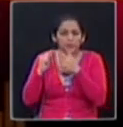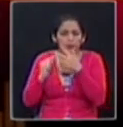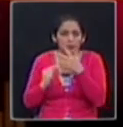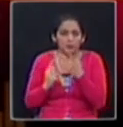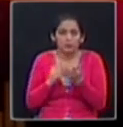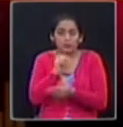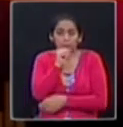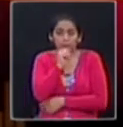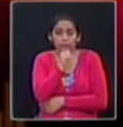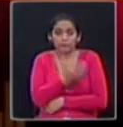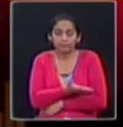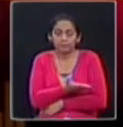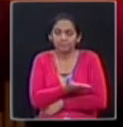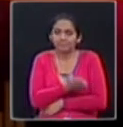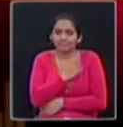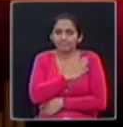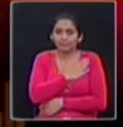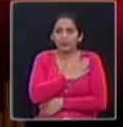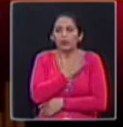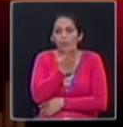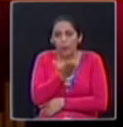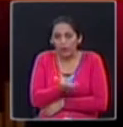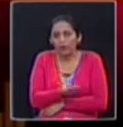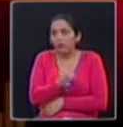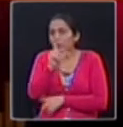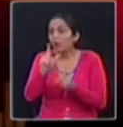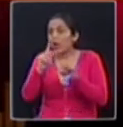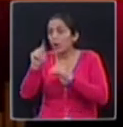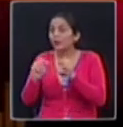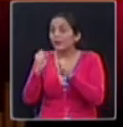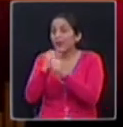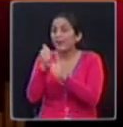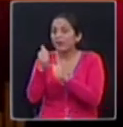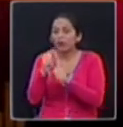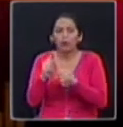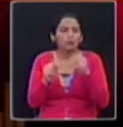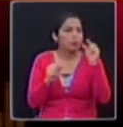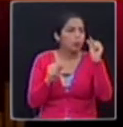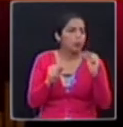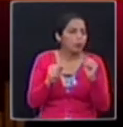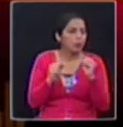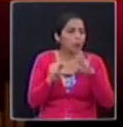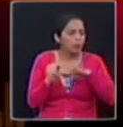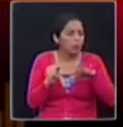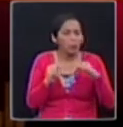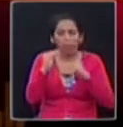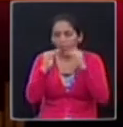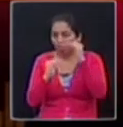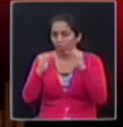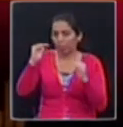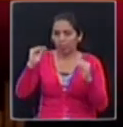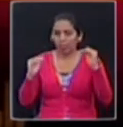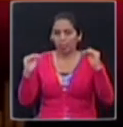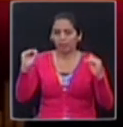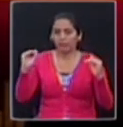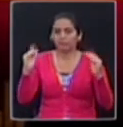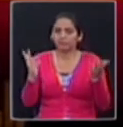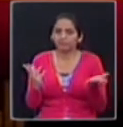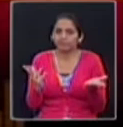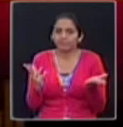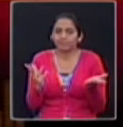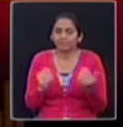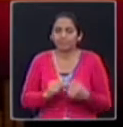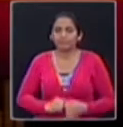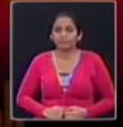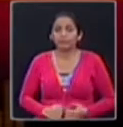trabajadores. Eso entonces genera desigualdad, eso genera inequidad. Mientras se dice de que ha habido una fijación de